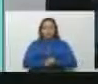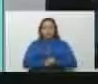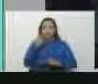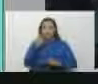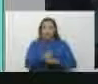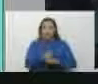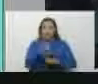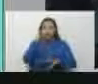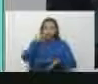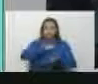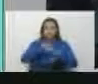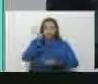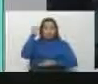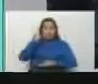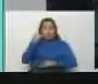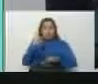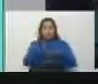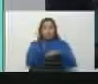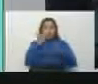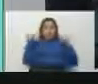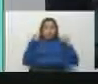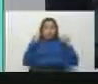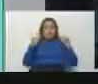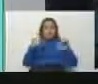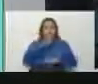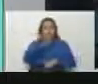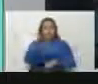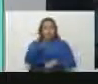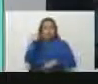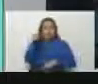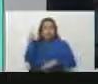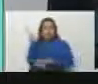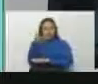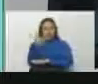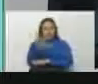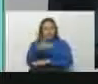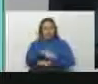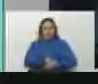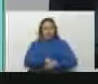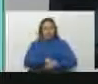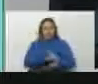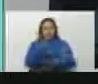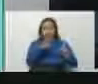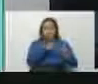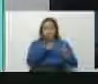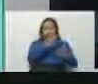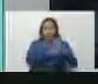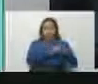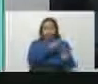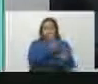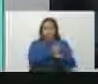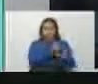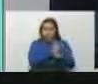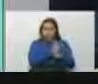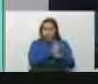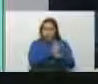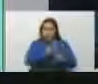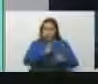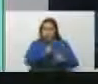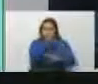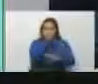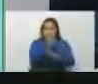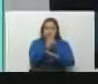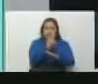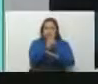deberíamos reconsiderar las celebraciones de dos días de la bandera. La que se hace en agosto, cuando por primera